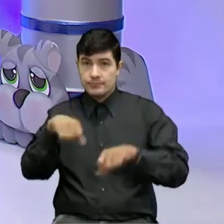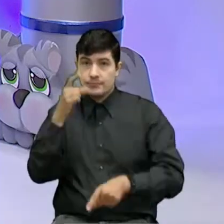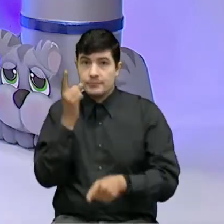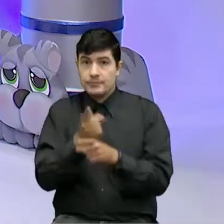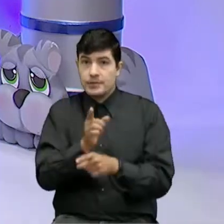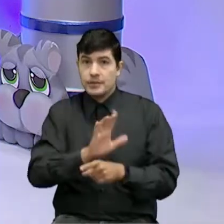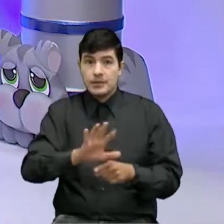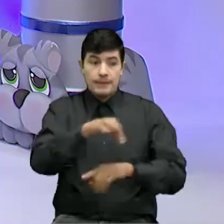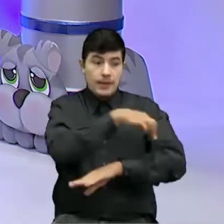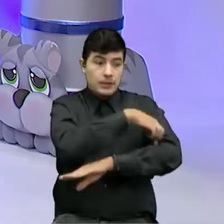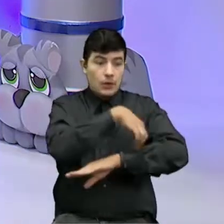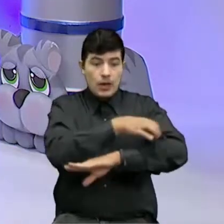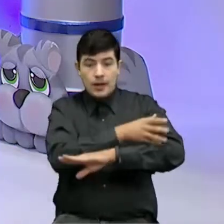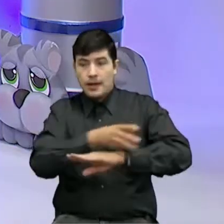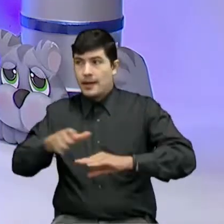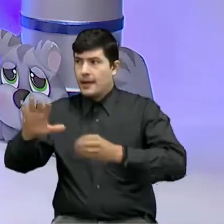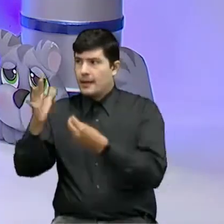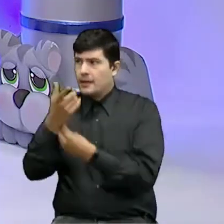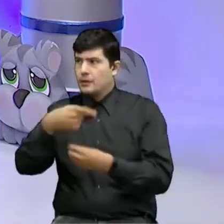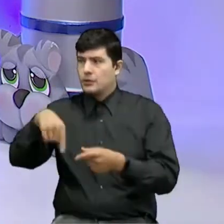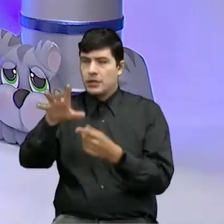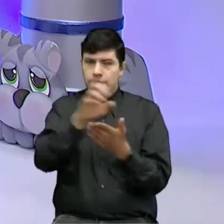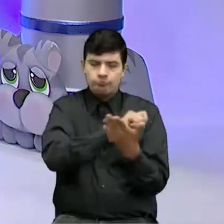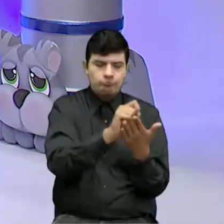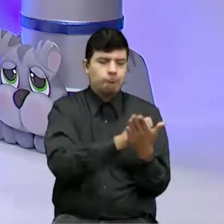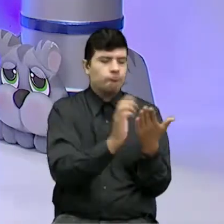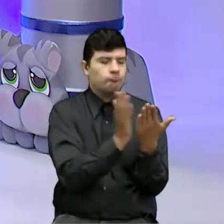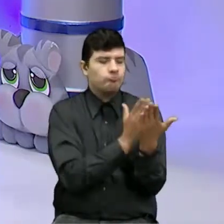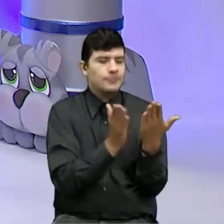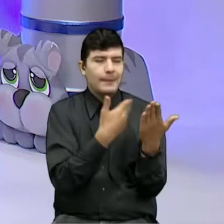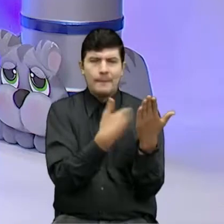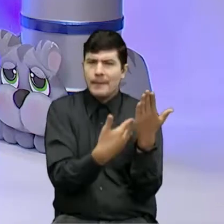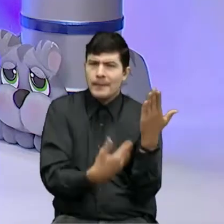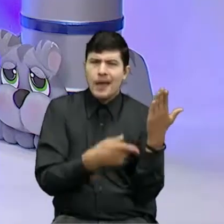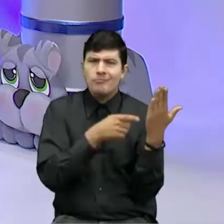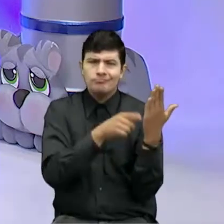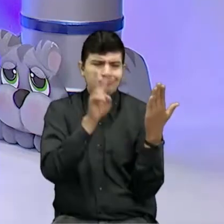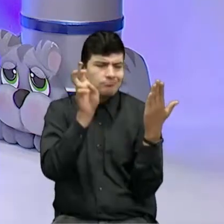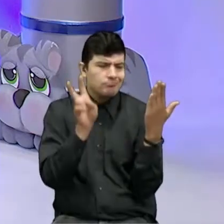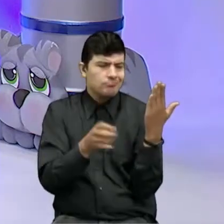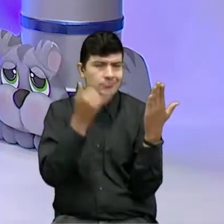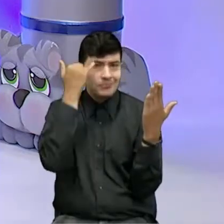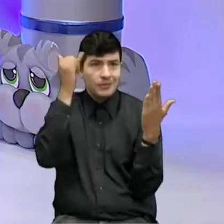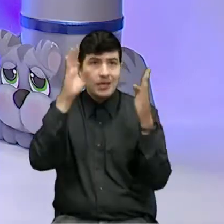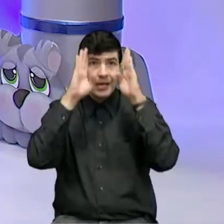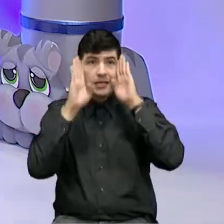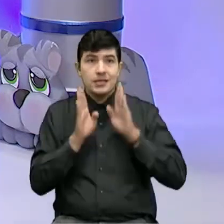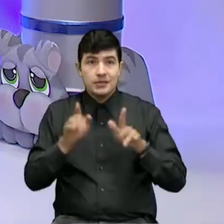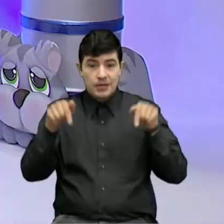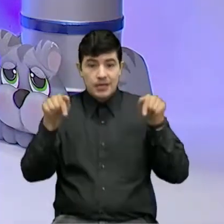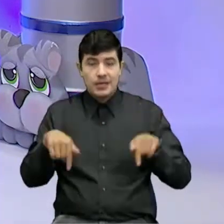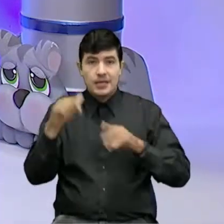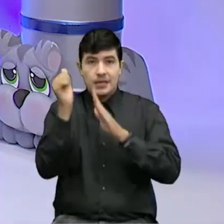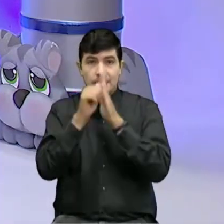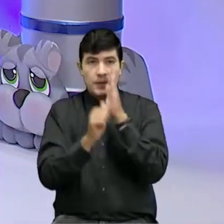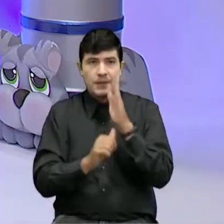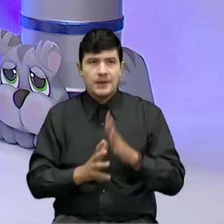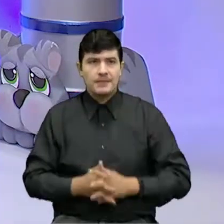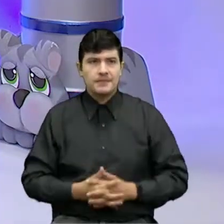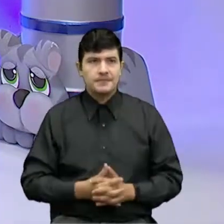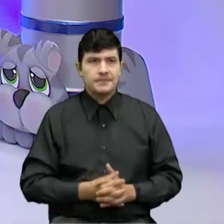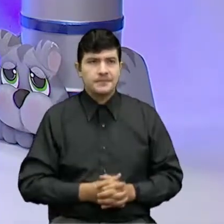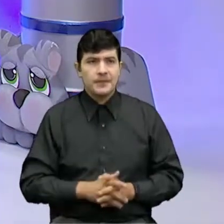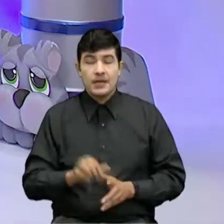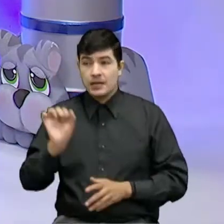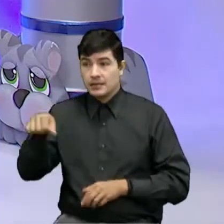en sus cuadernos las evidencias y obviamente muy, muy pendientes de nuestro programa. Así es, Ariana, y